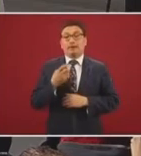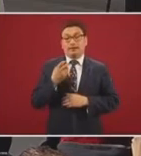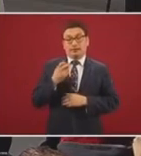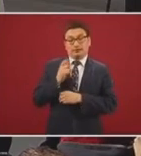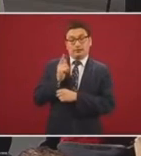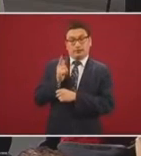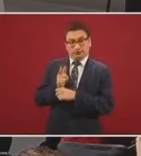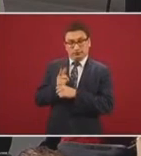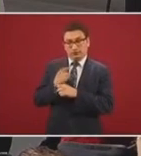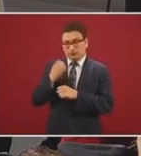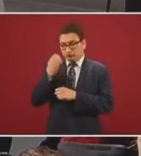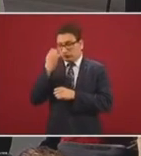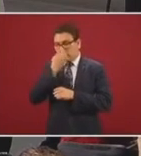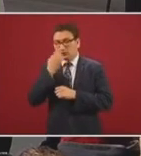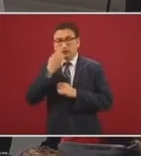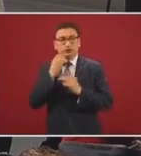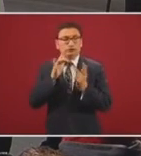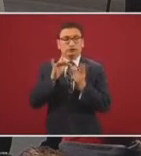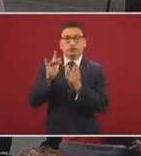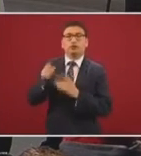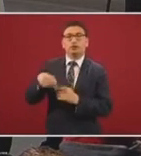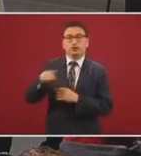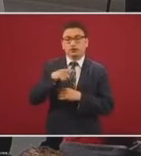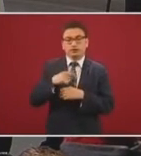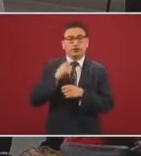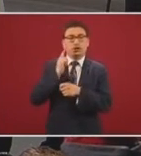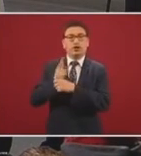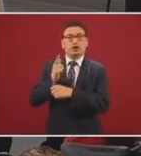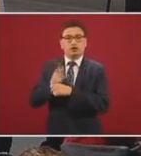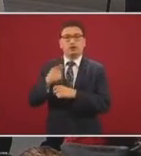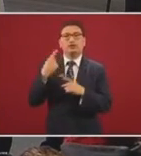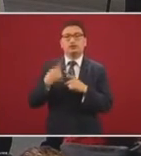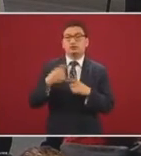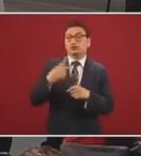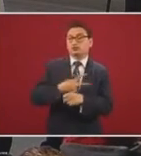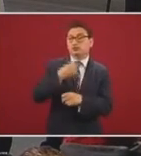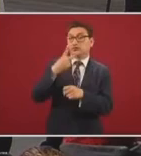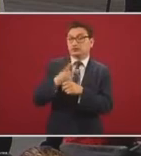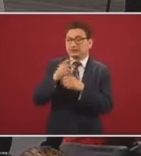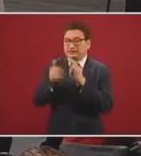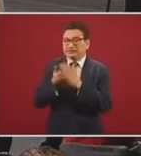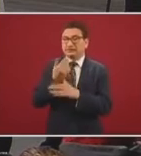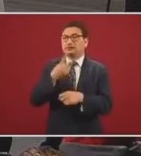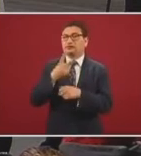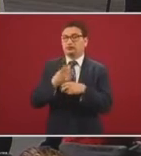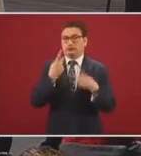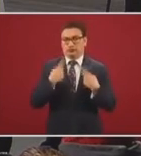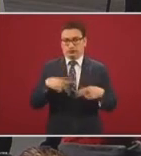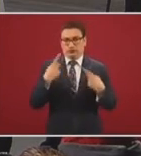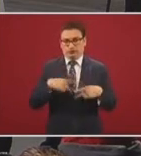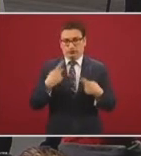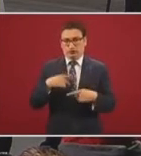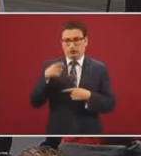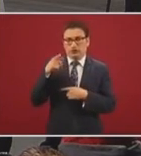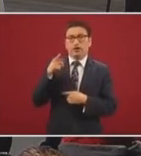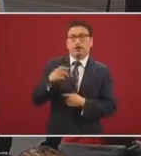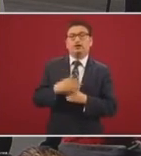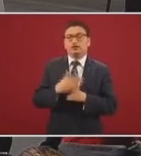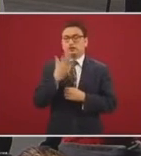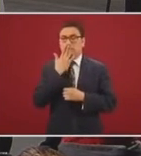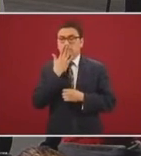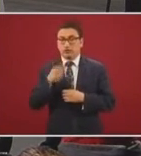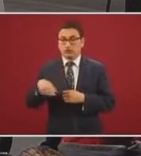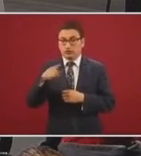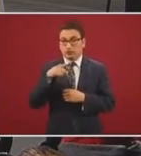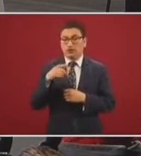al estudio de contactos y localizamos en el curso de la madrugada un segundo caso que está en Sinaloa. Es un